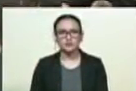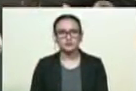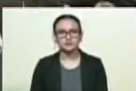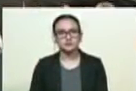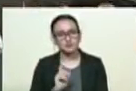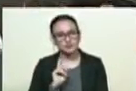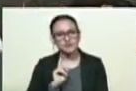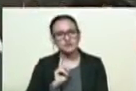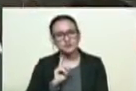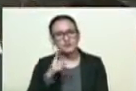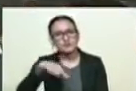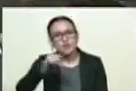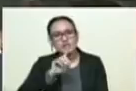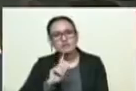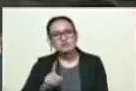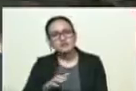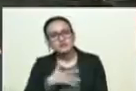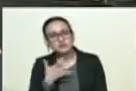muy orgullosos,